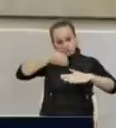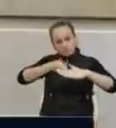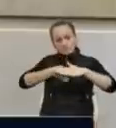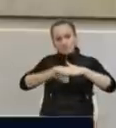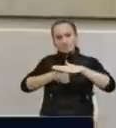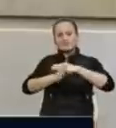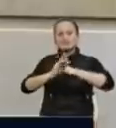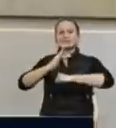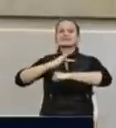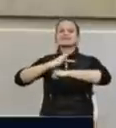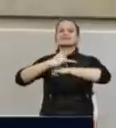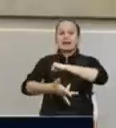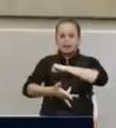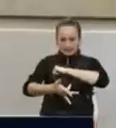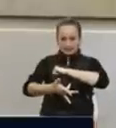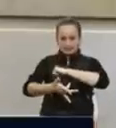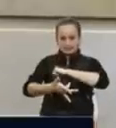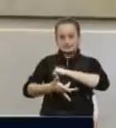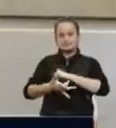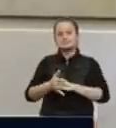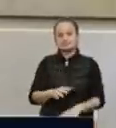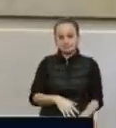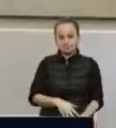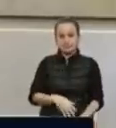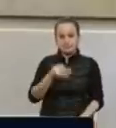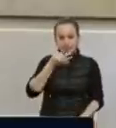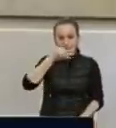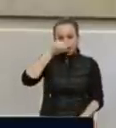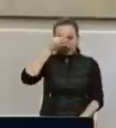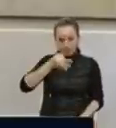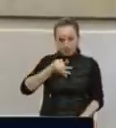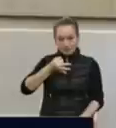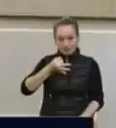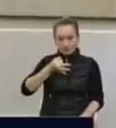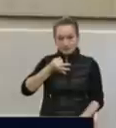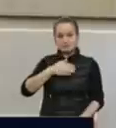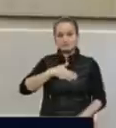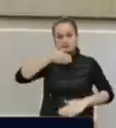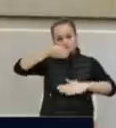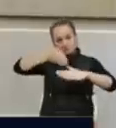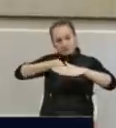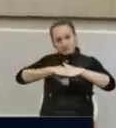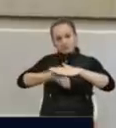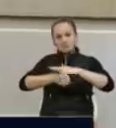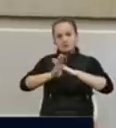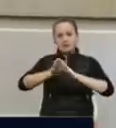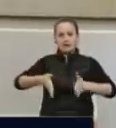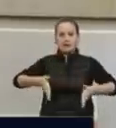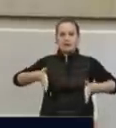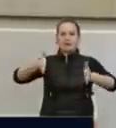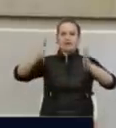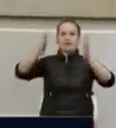muy tarde, en realidad había entrado a este edificio